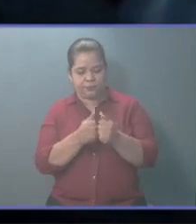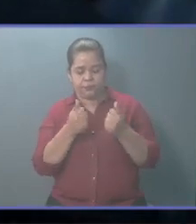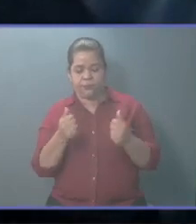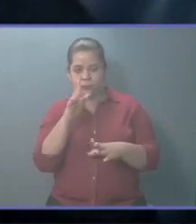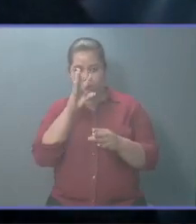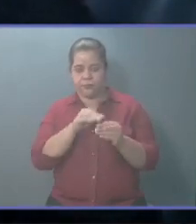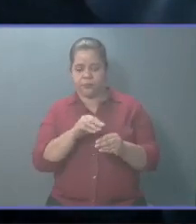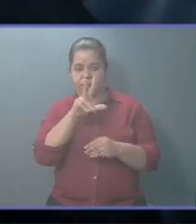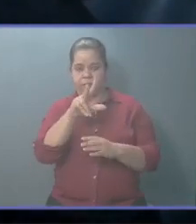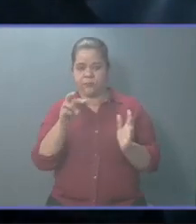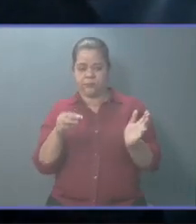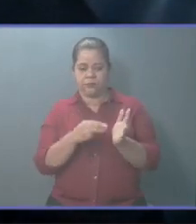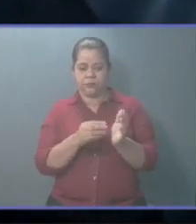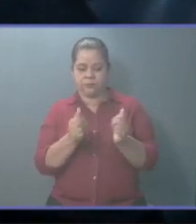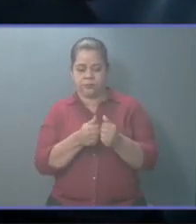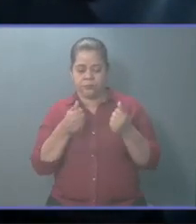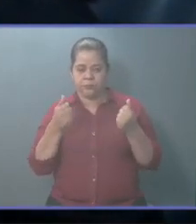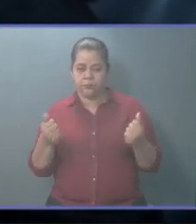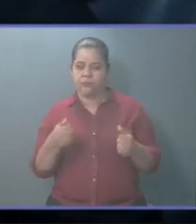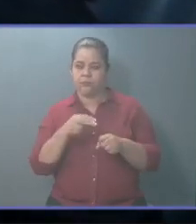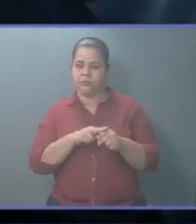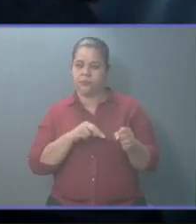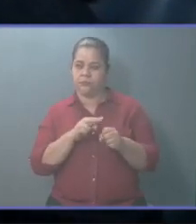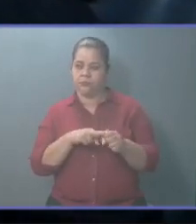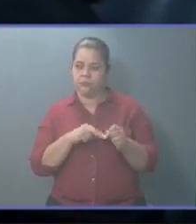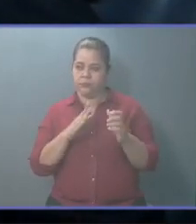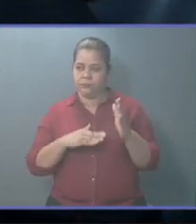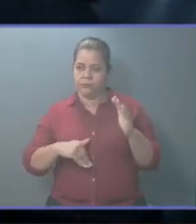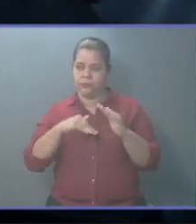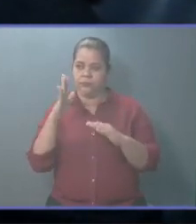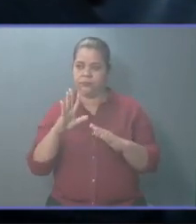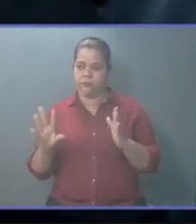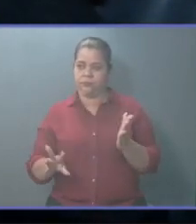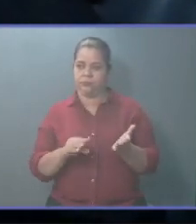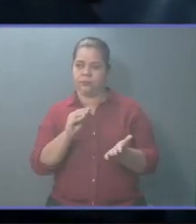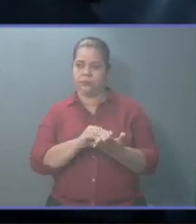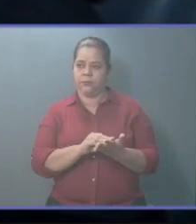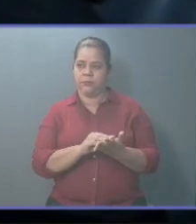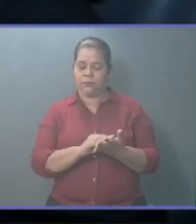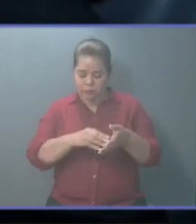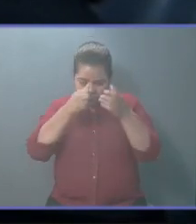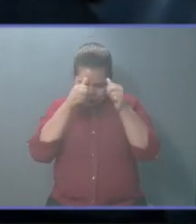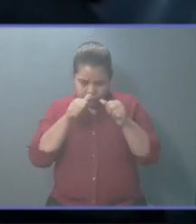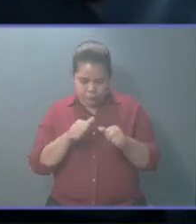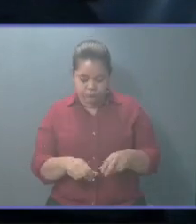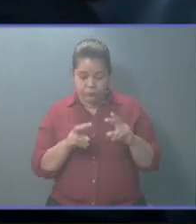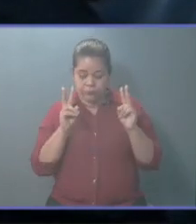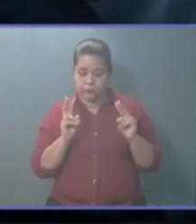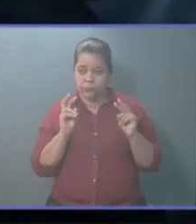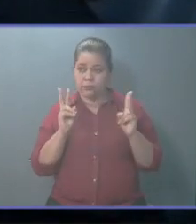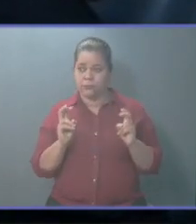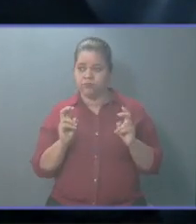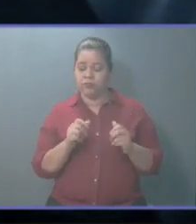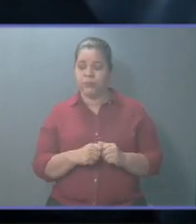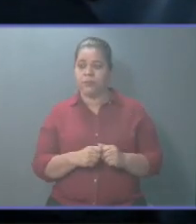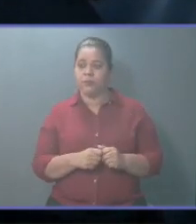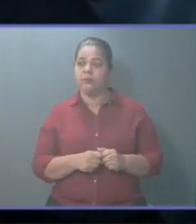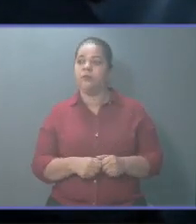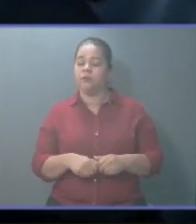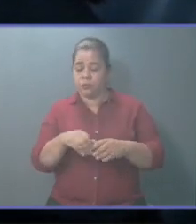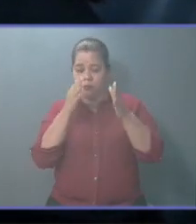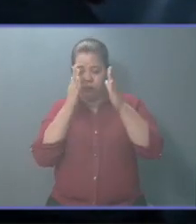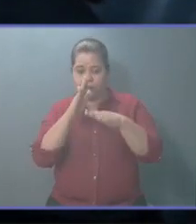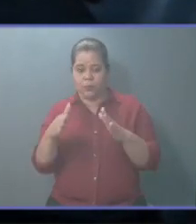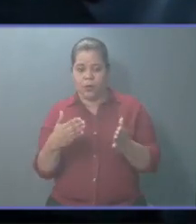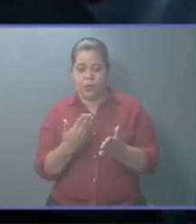son $3.000 millones de forma adicional, extraordinaria, aprobados en el tema para la atención